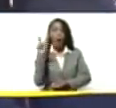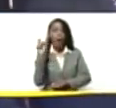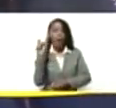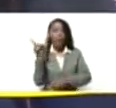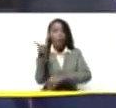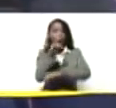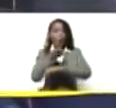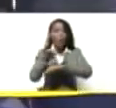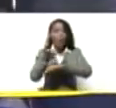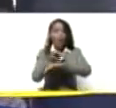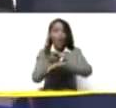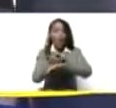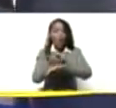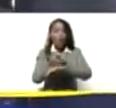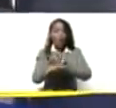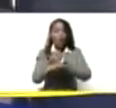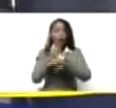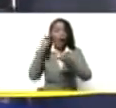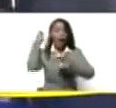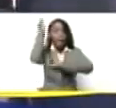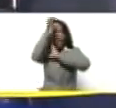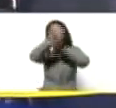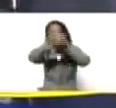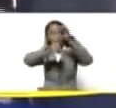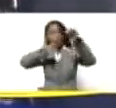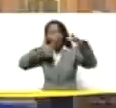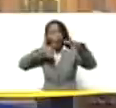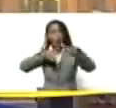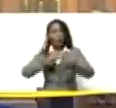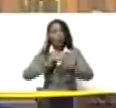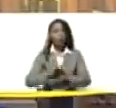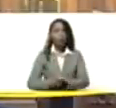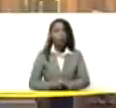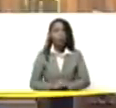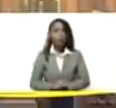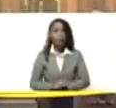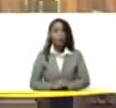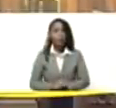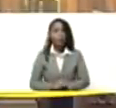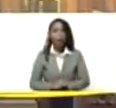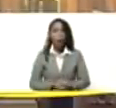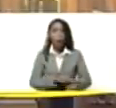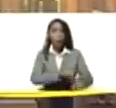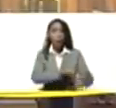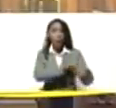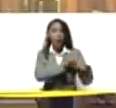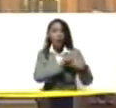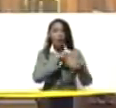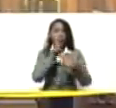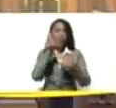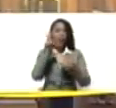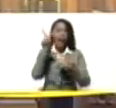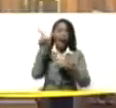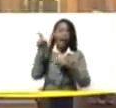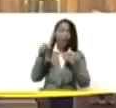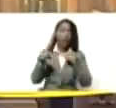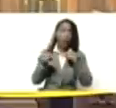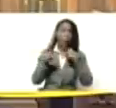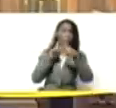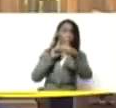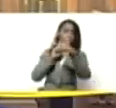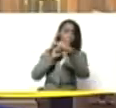no es todo lo que aspirábamos pero es un buen paso hemos creado las condiciones